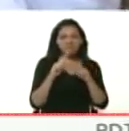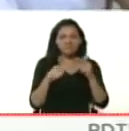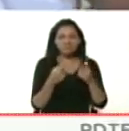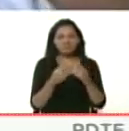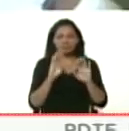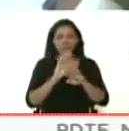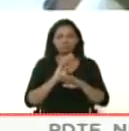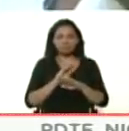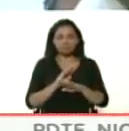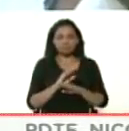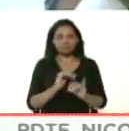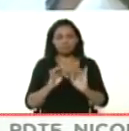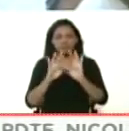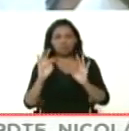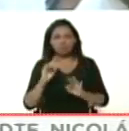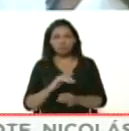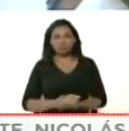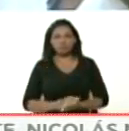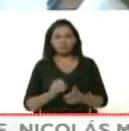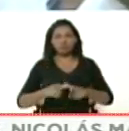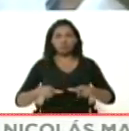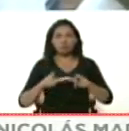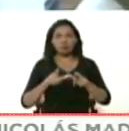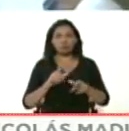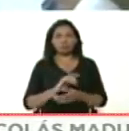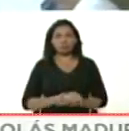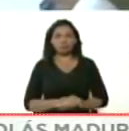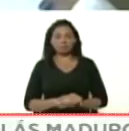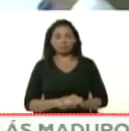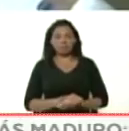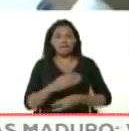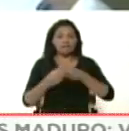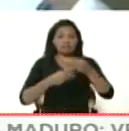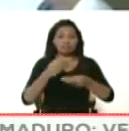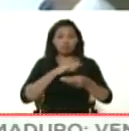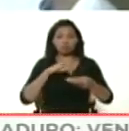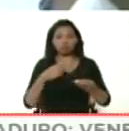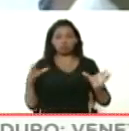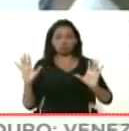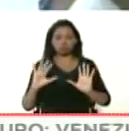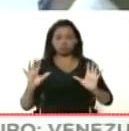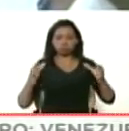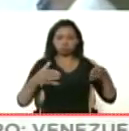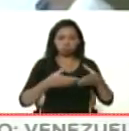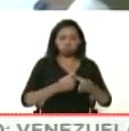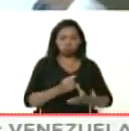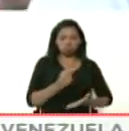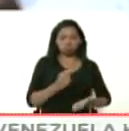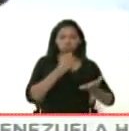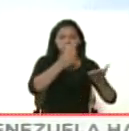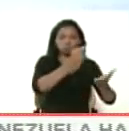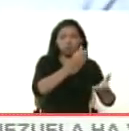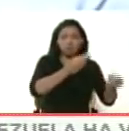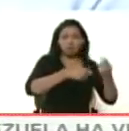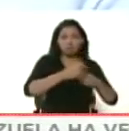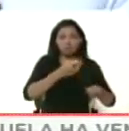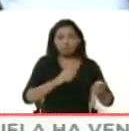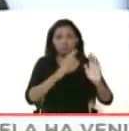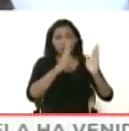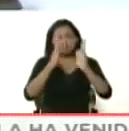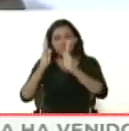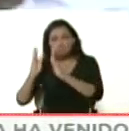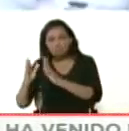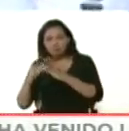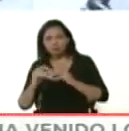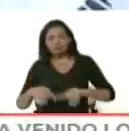para ser tratados en la sala de deposte. Así realizar los combos de manera planificada que serán distribuidos